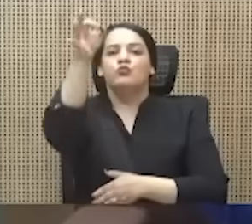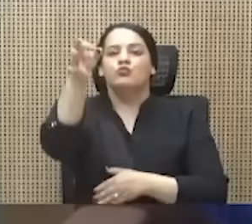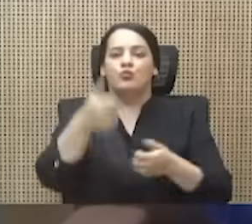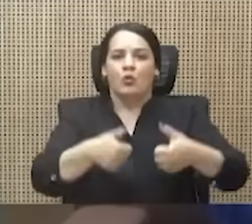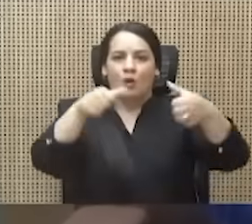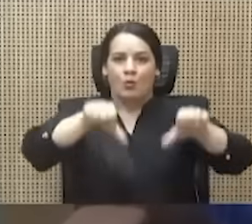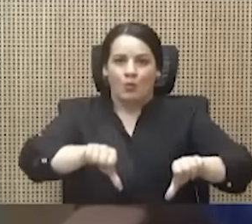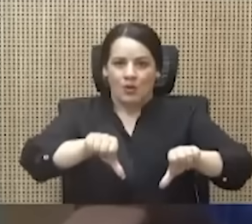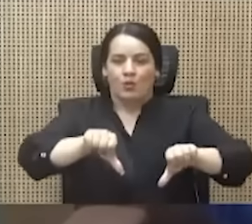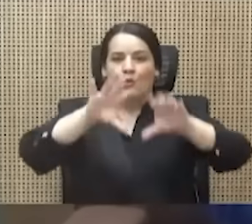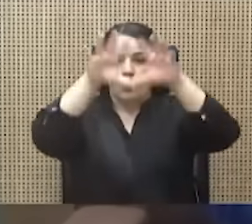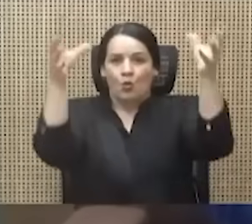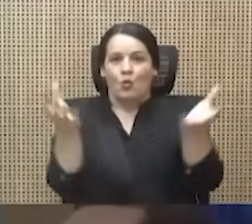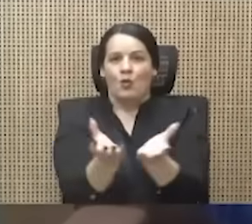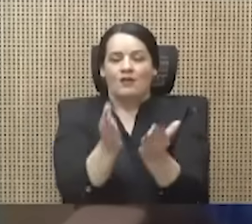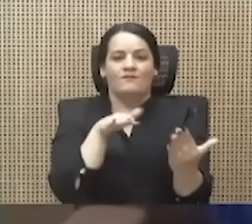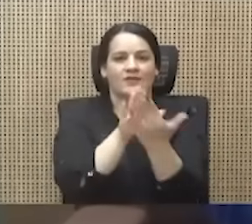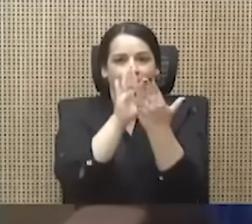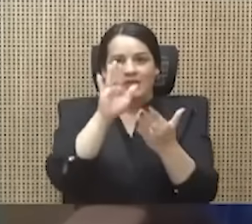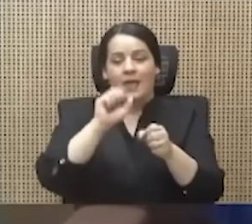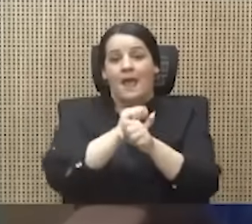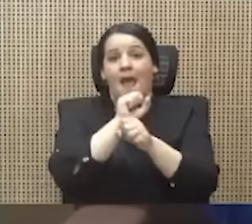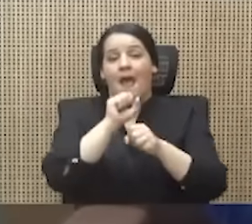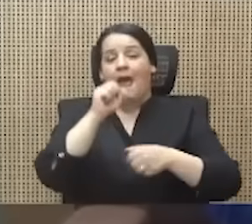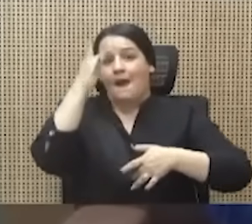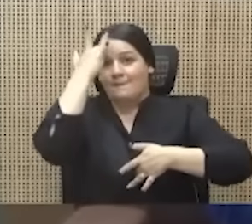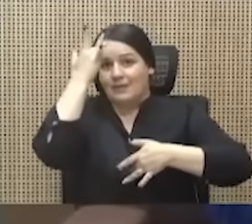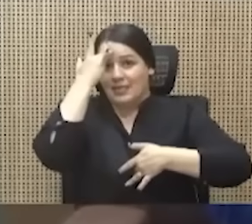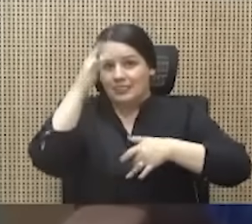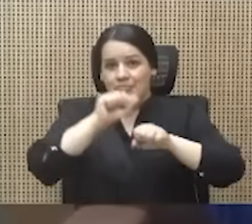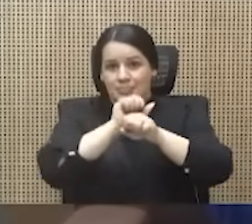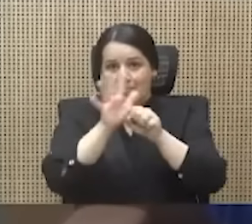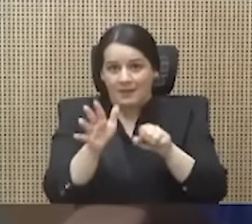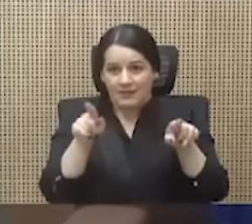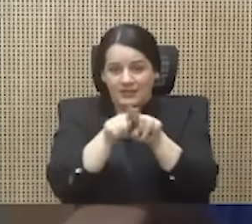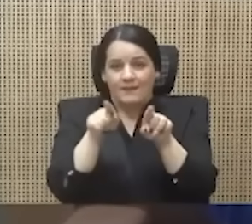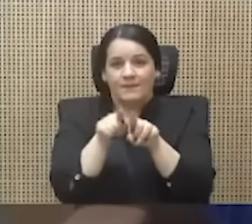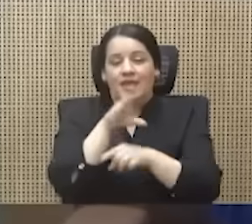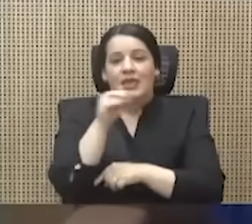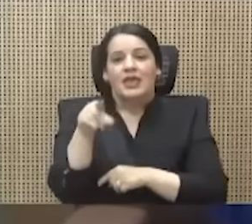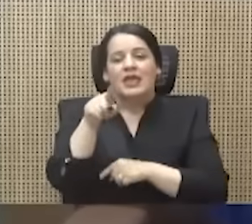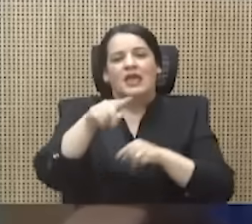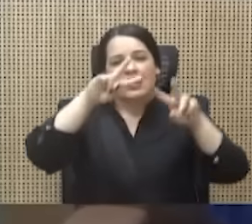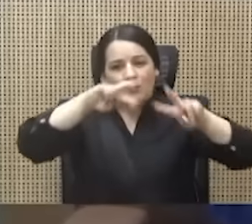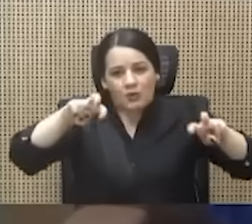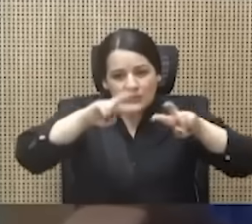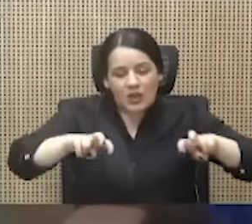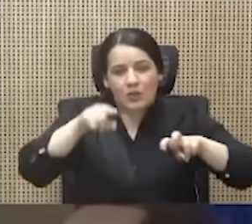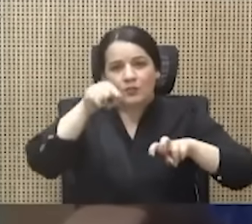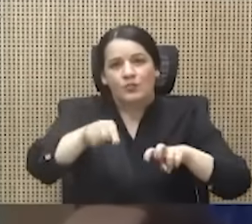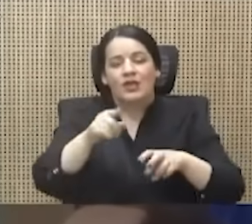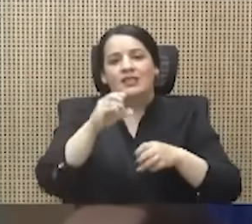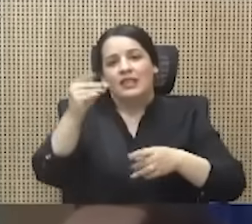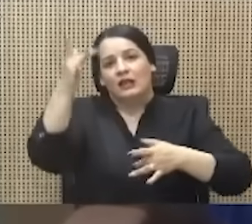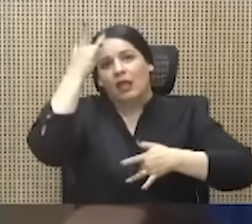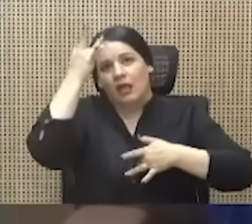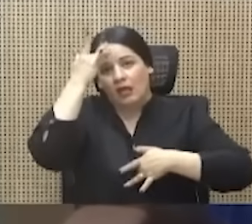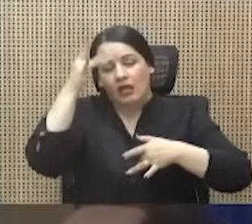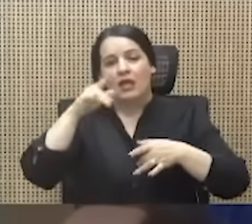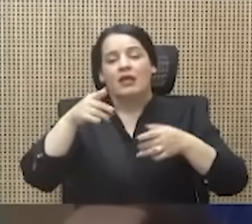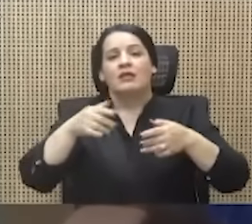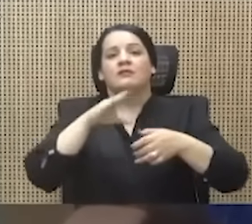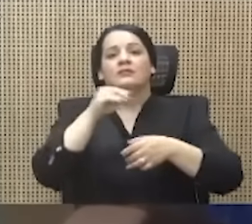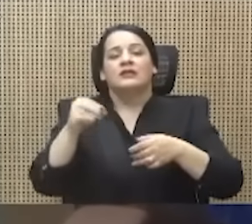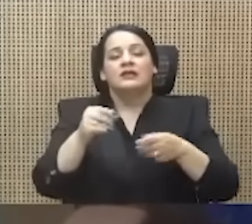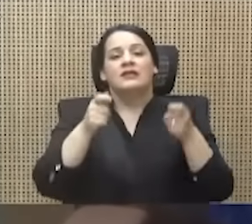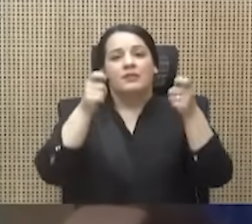frente a pandemias. El objetivo del encuentro fue revisar los componentes del borrador del tratado pandémico que se presentará a